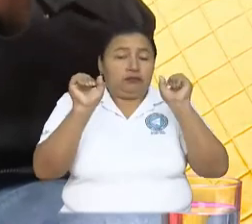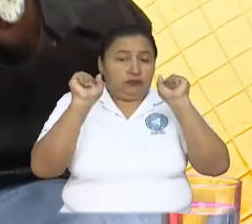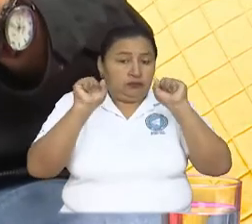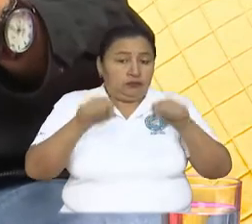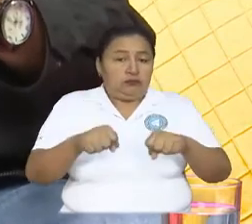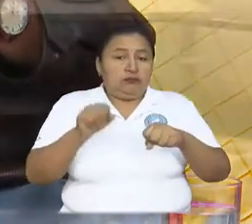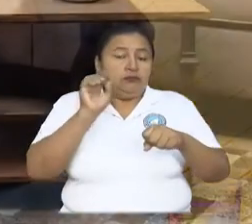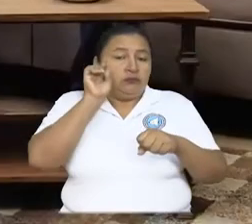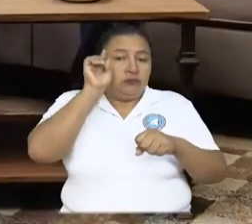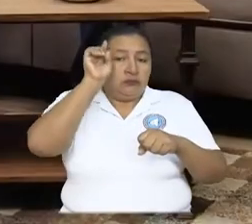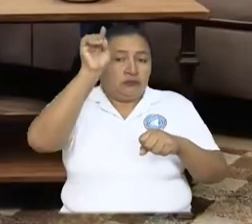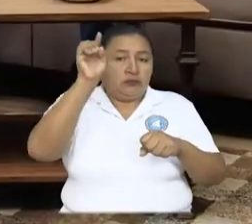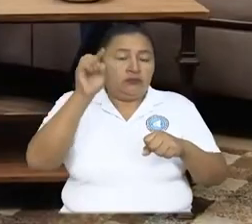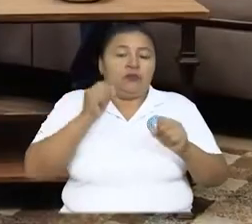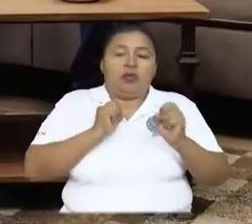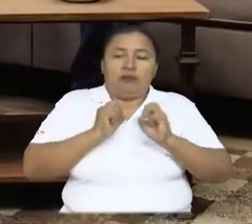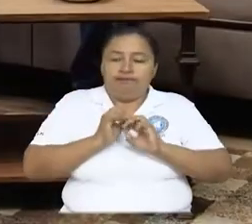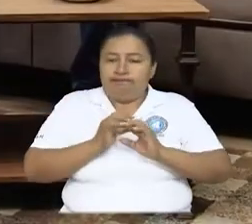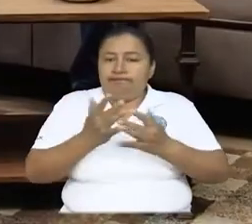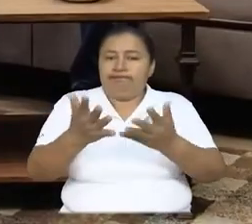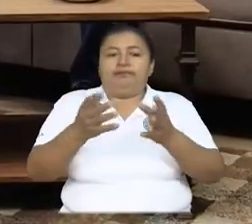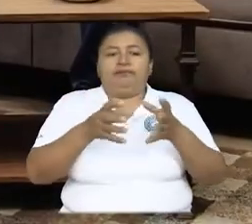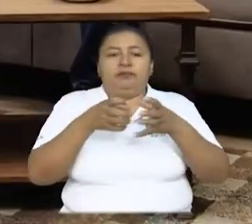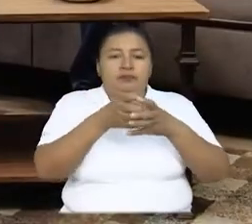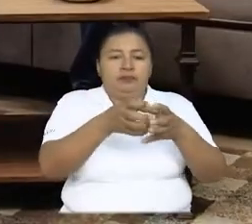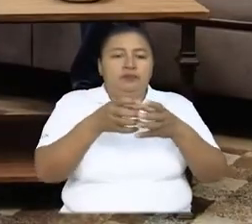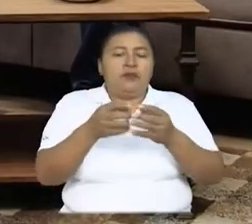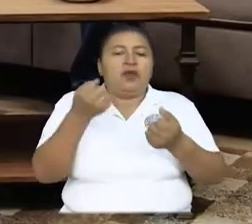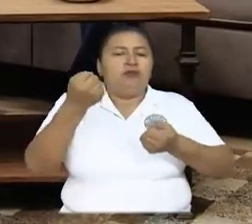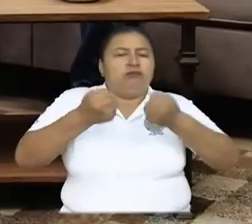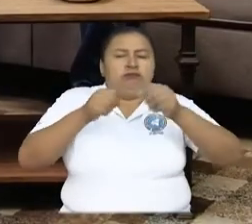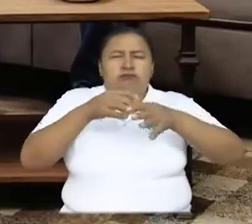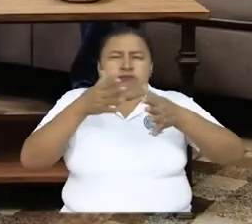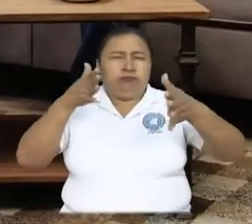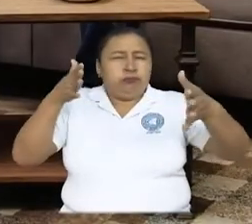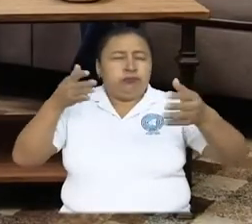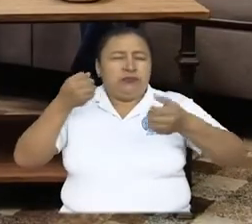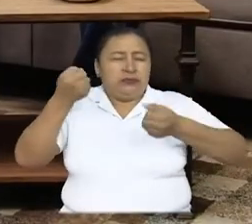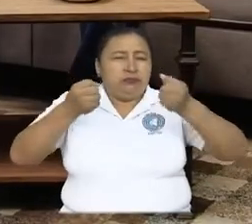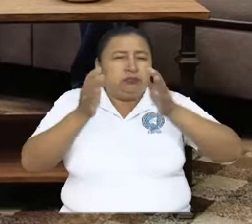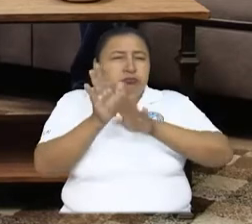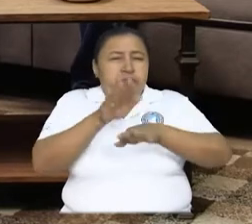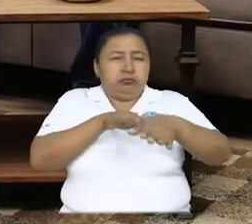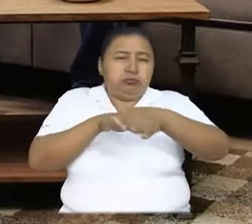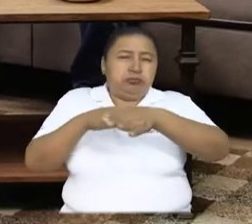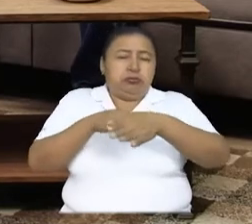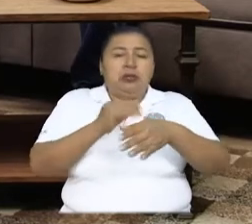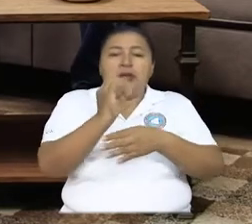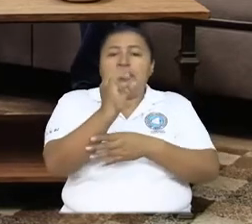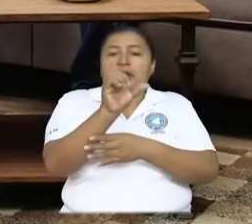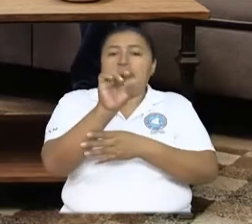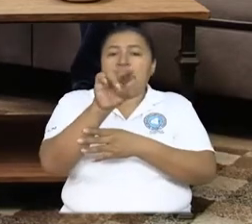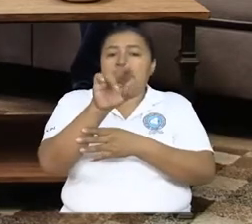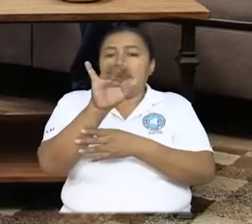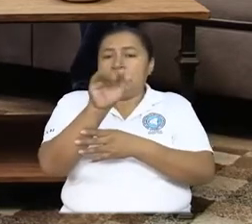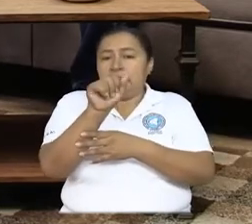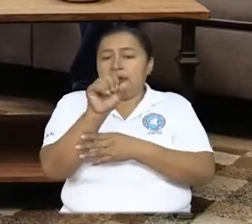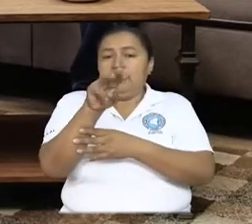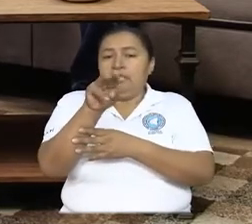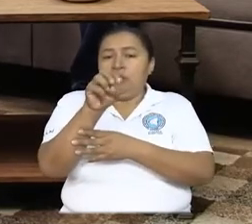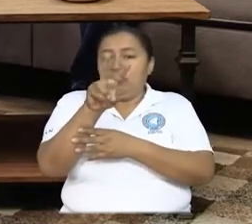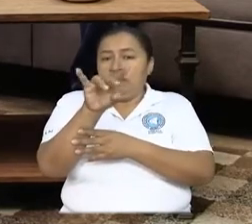desarrollar la movilización de las clínicas móviles para asegurar que las clínicas móviles siempre se